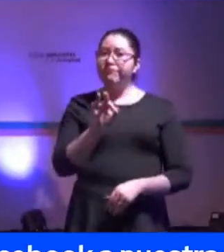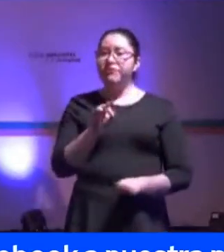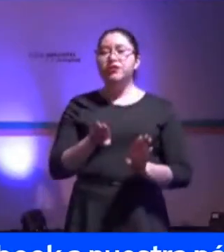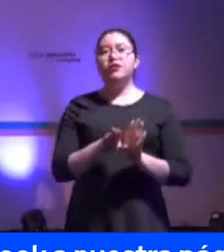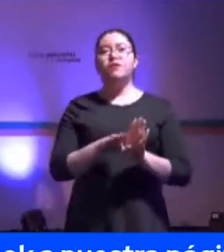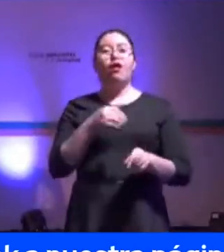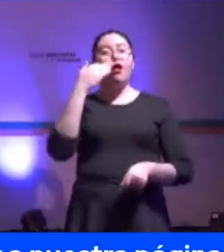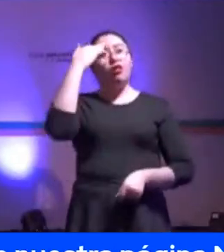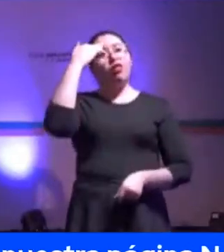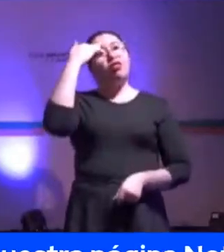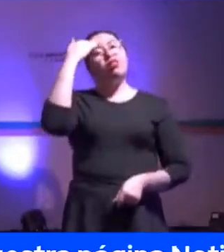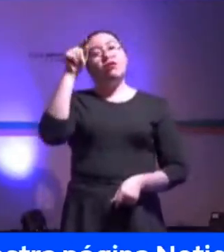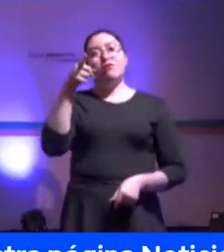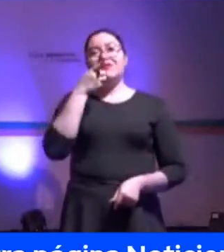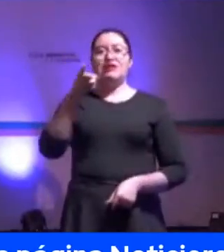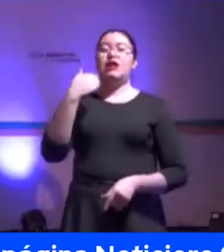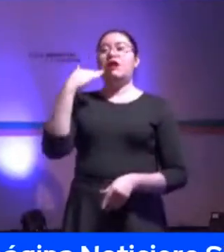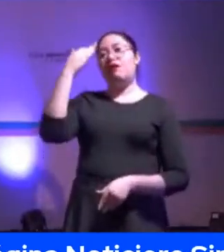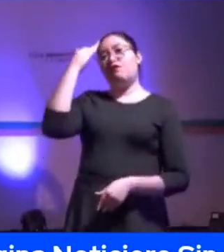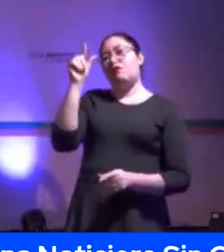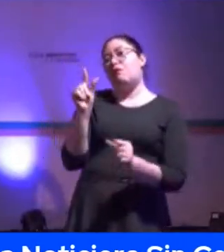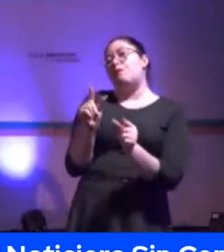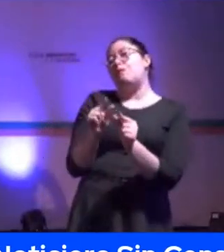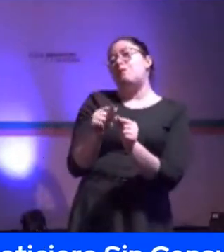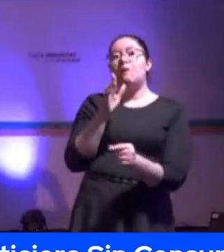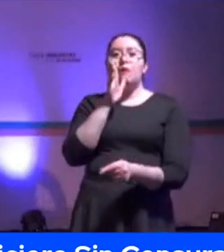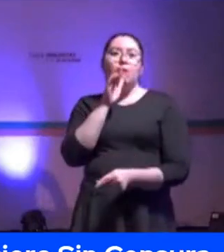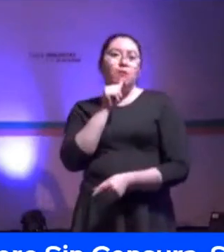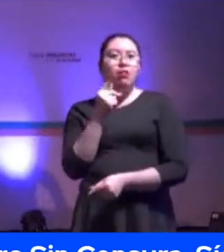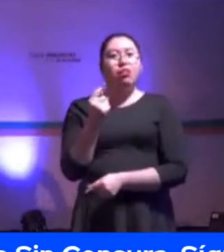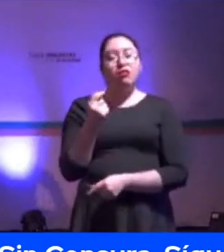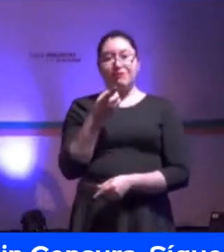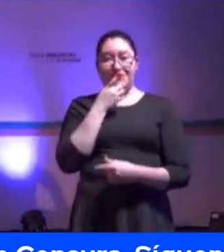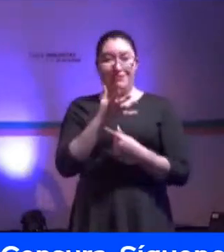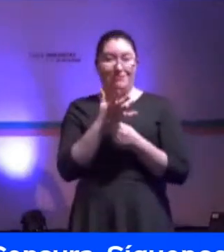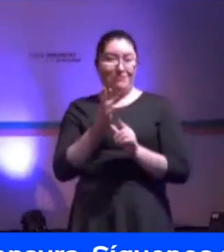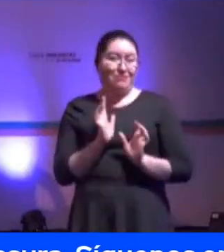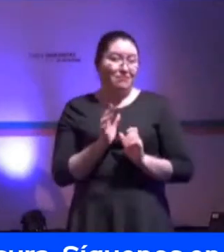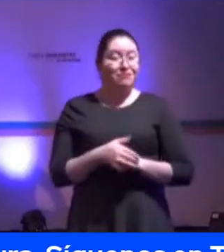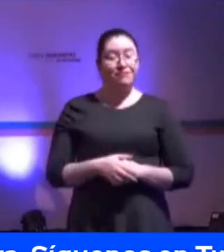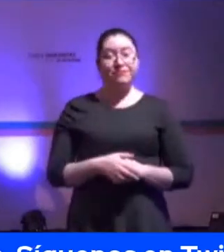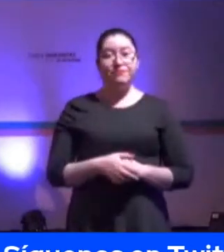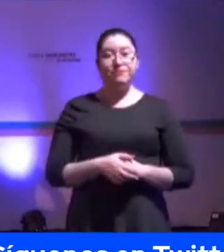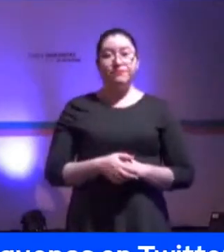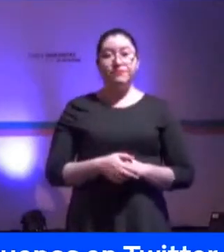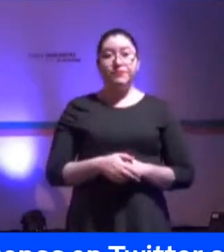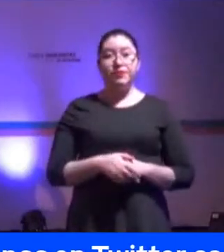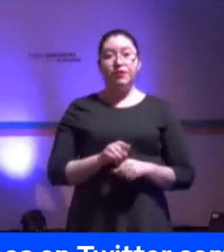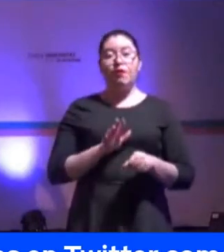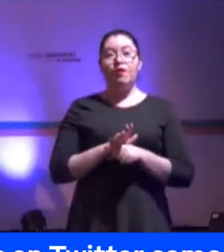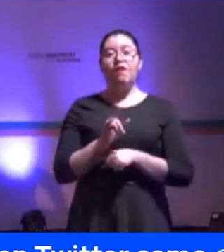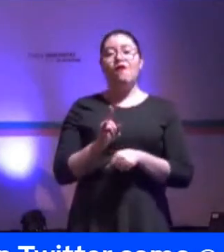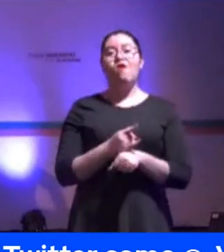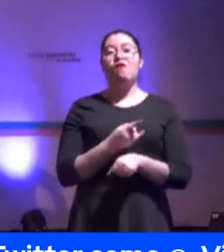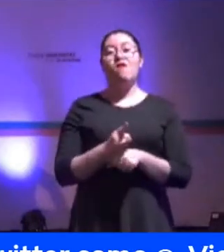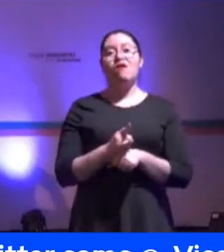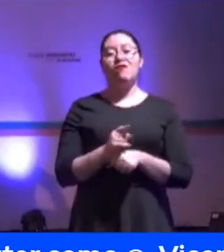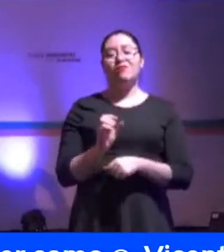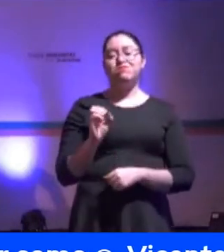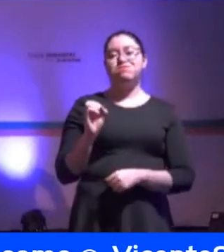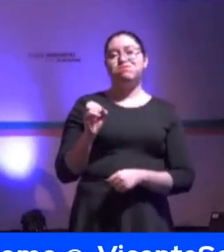del tiempo como lo han querido vender en televisión. El pretexto son los ceros en las cuentas